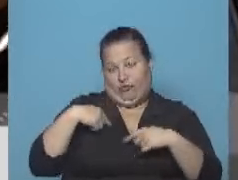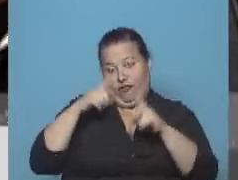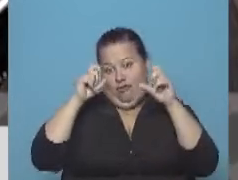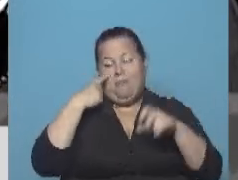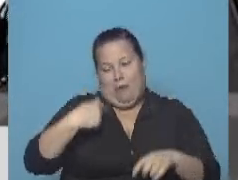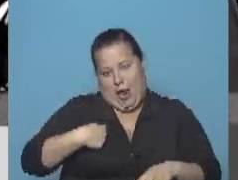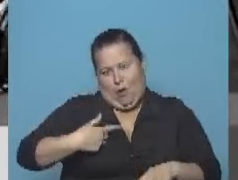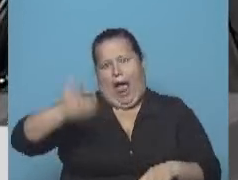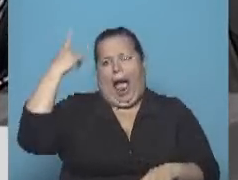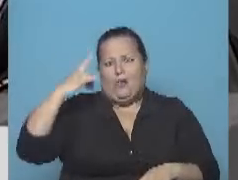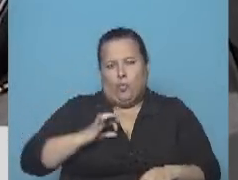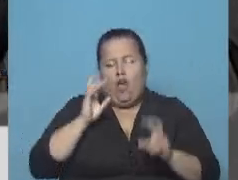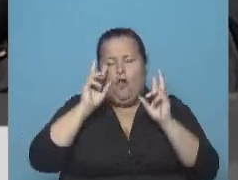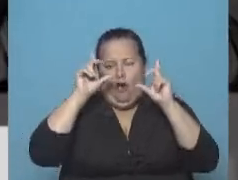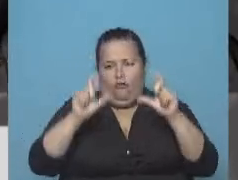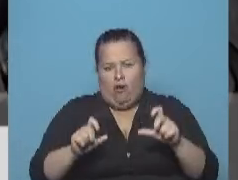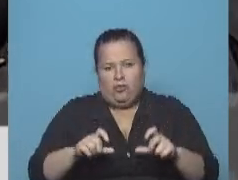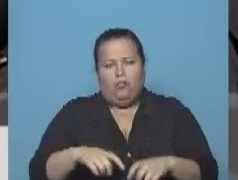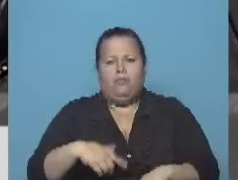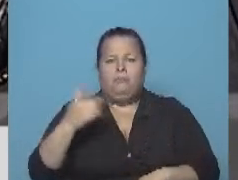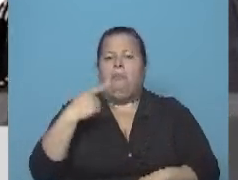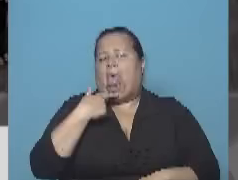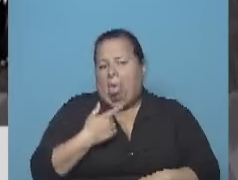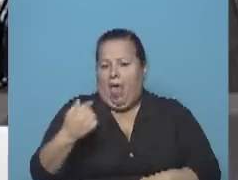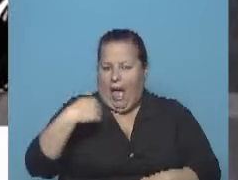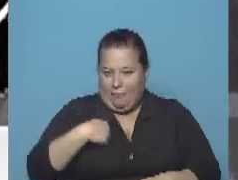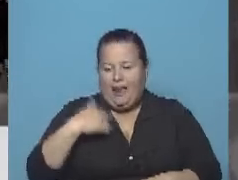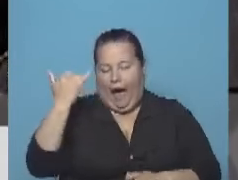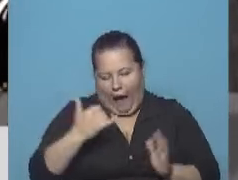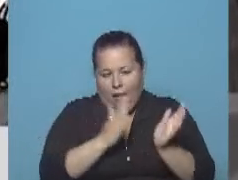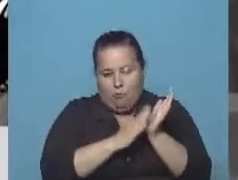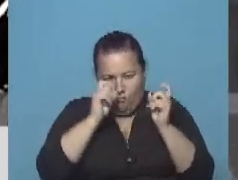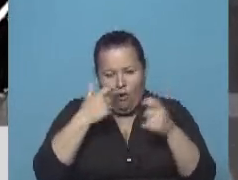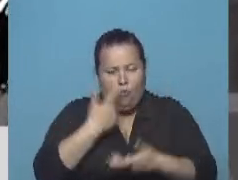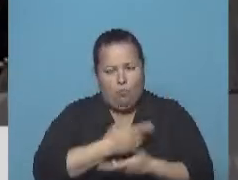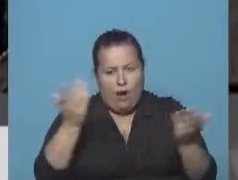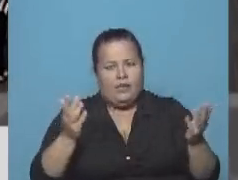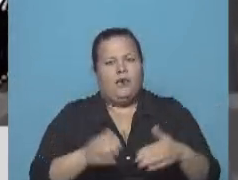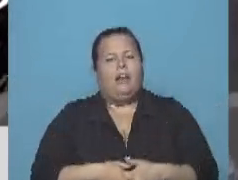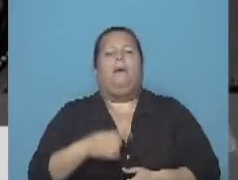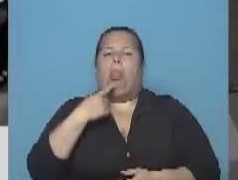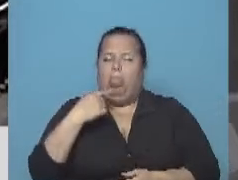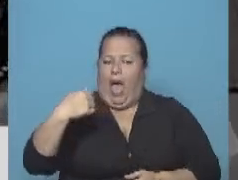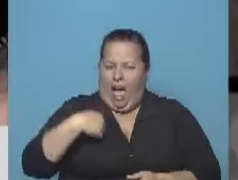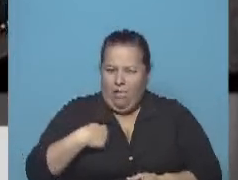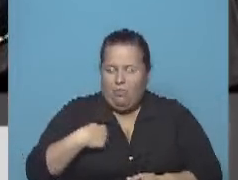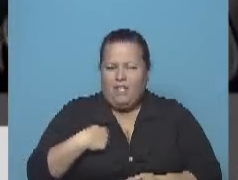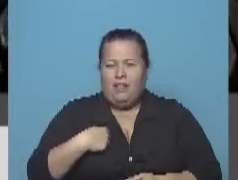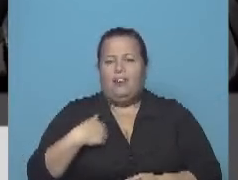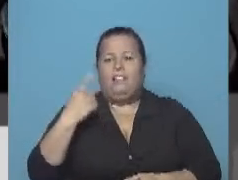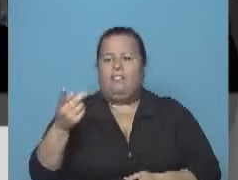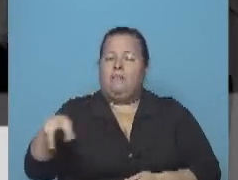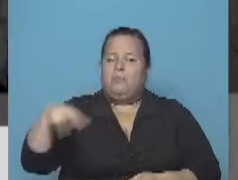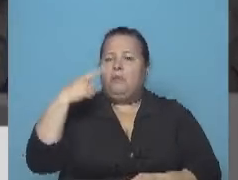que ya me vio hace hace un año sacarle fotos me sacó la lengua de la cual tengo la foto y salió publicada me sacó la lengua que pasó al lado